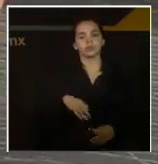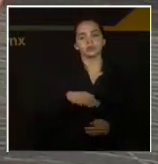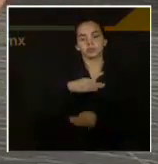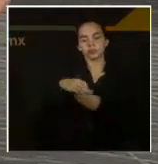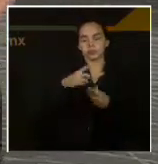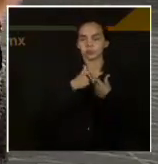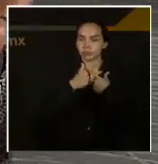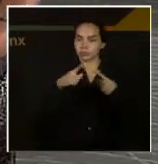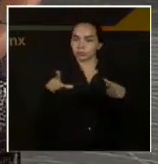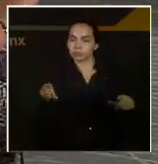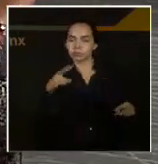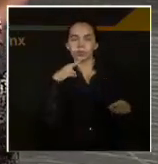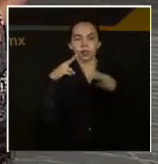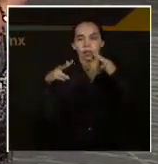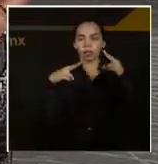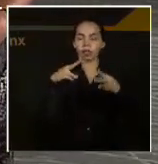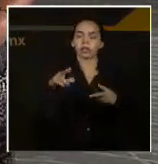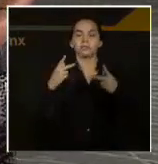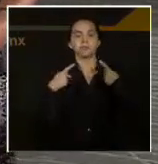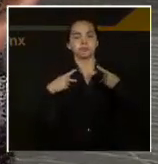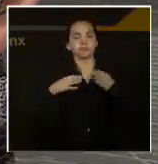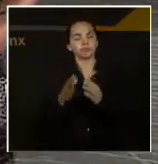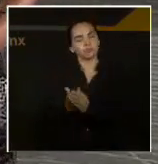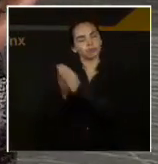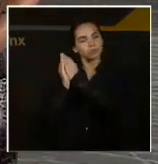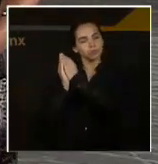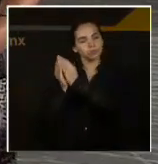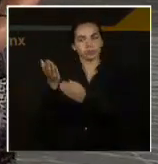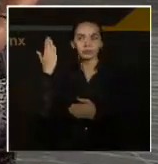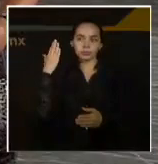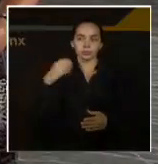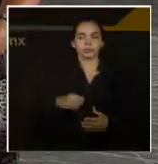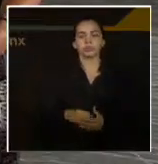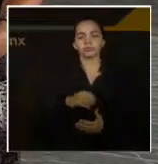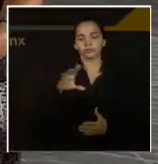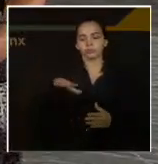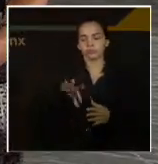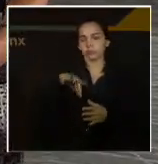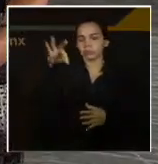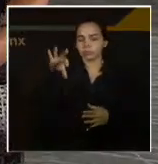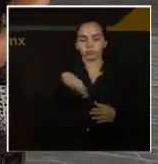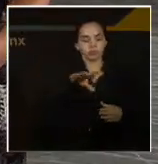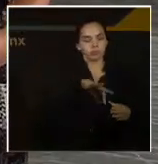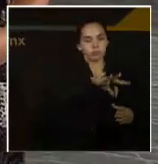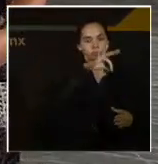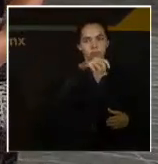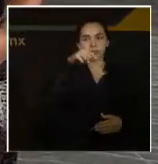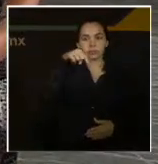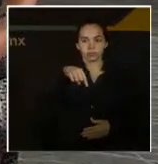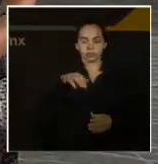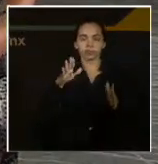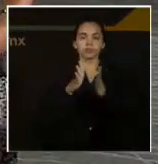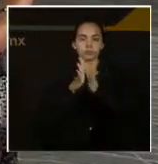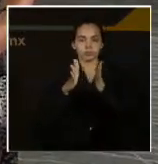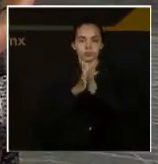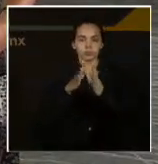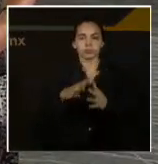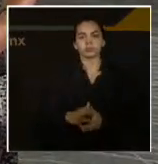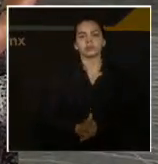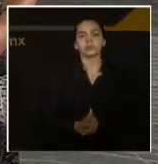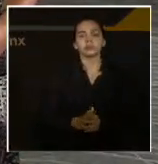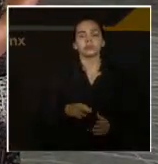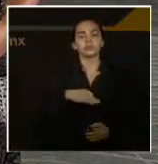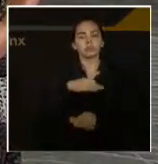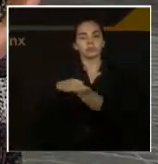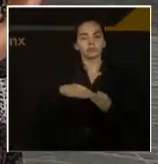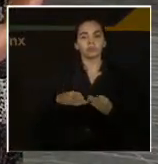diferentes voces ciudadanas conforme al turno sorteado y así de manera pues aleatoria va a ser alternada esta participación. Creo que todos tenemos que